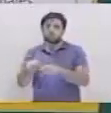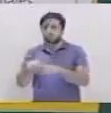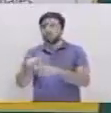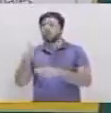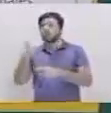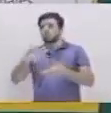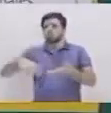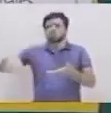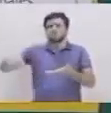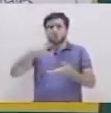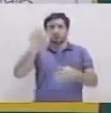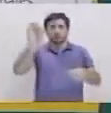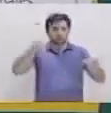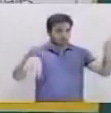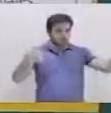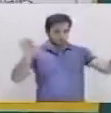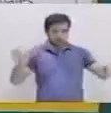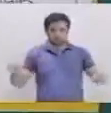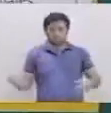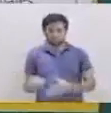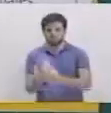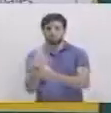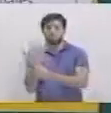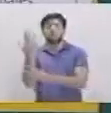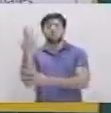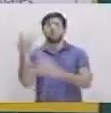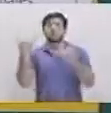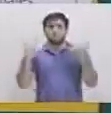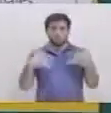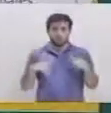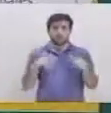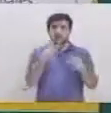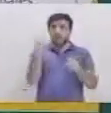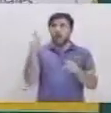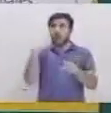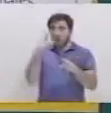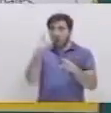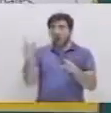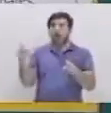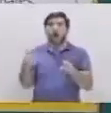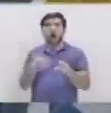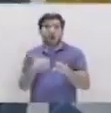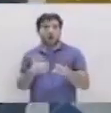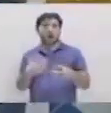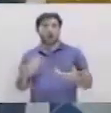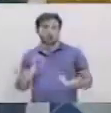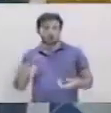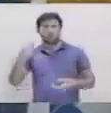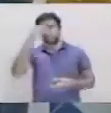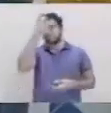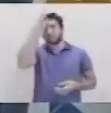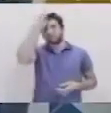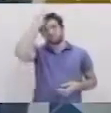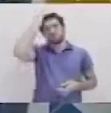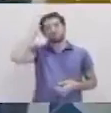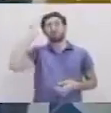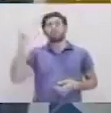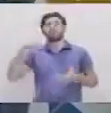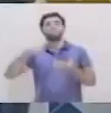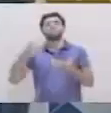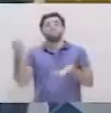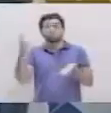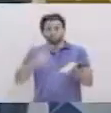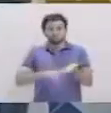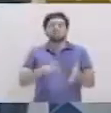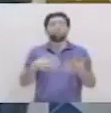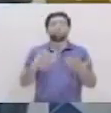plazas sembraron en diferentes lugares muchas ceibas, por eso es que hasta la actualidad todavía las observamos. De las ceibas podemos destacar que el